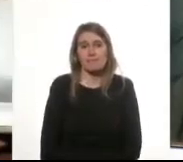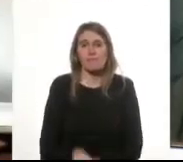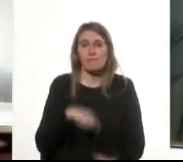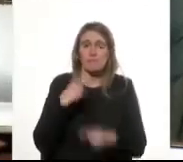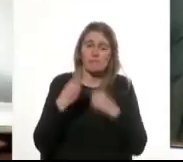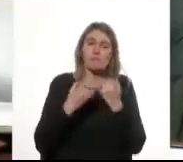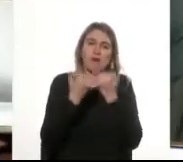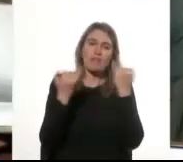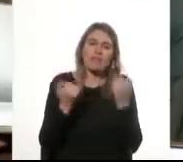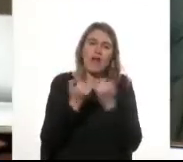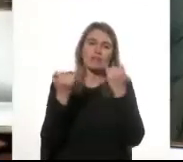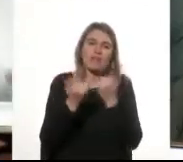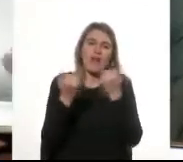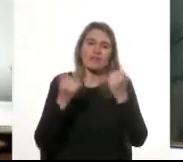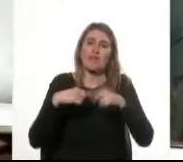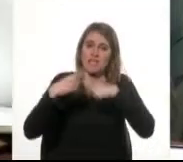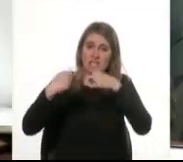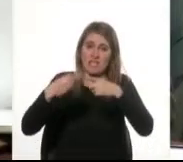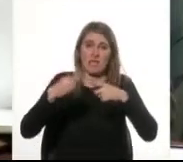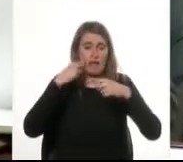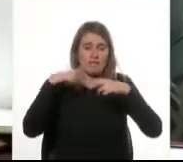Pasaron los días, la investigación continuó.